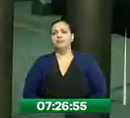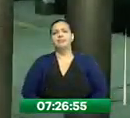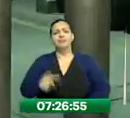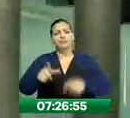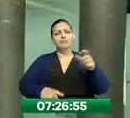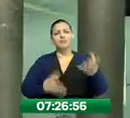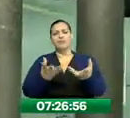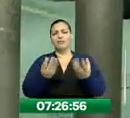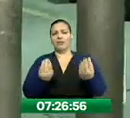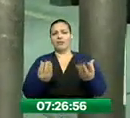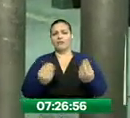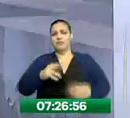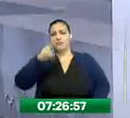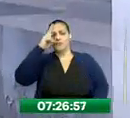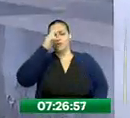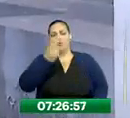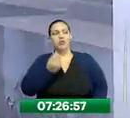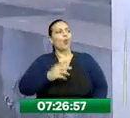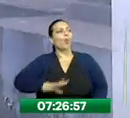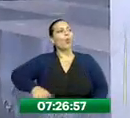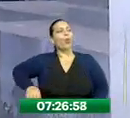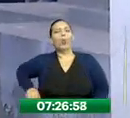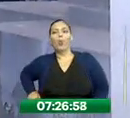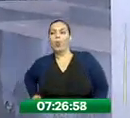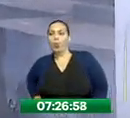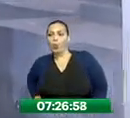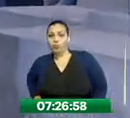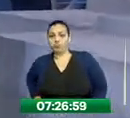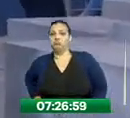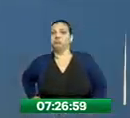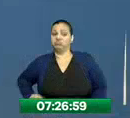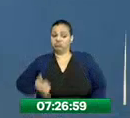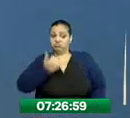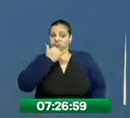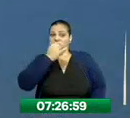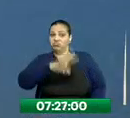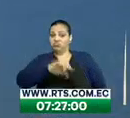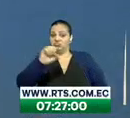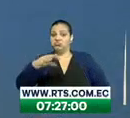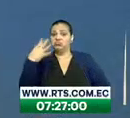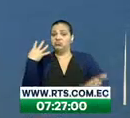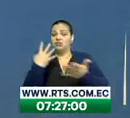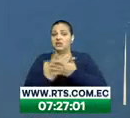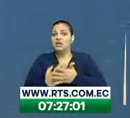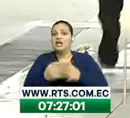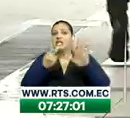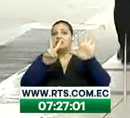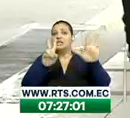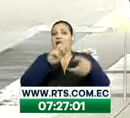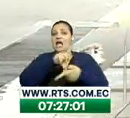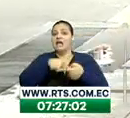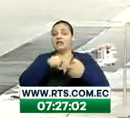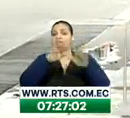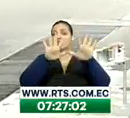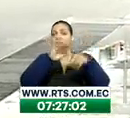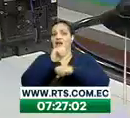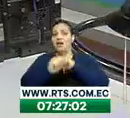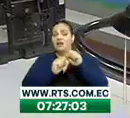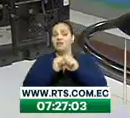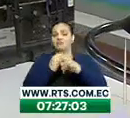se castiga con 7 y hasta 10 años de prisión. Informó Jorge